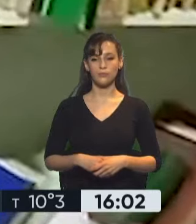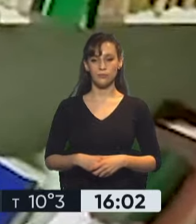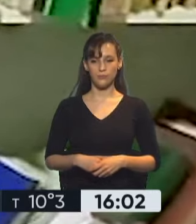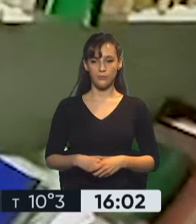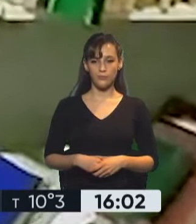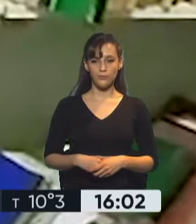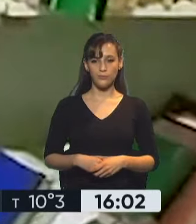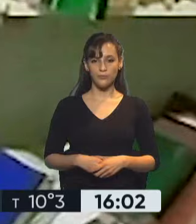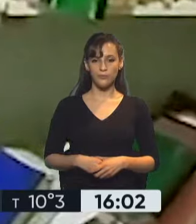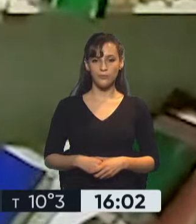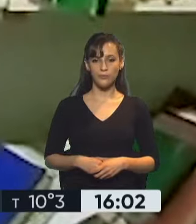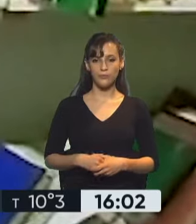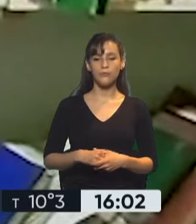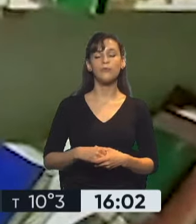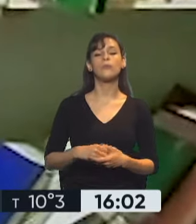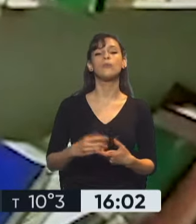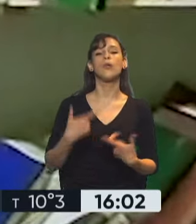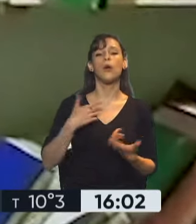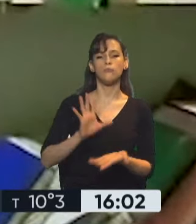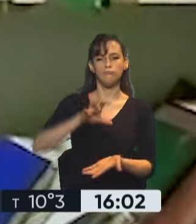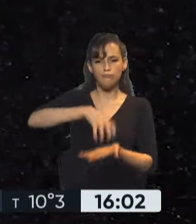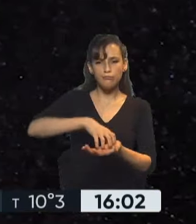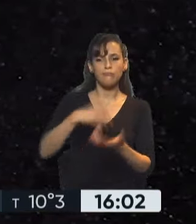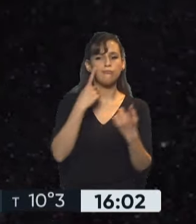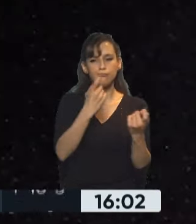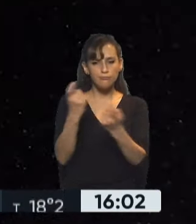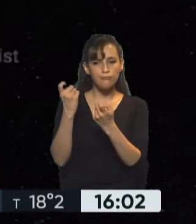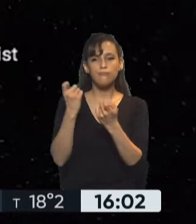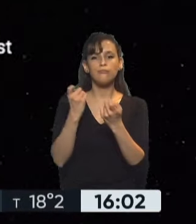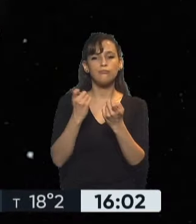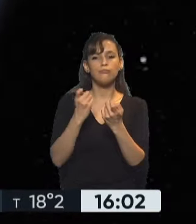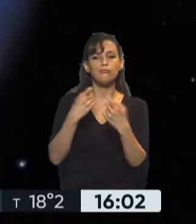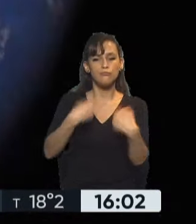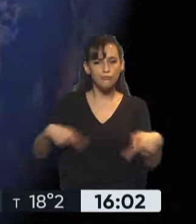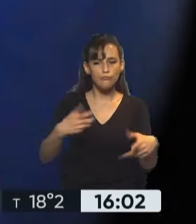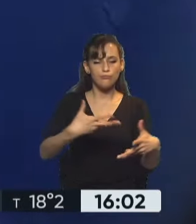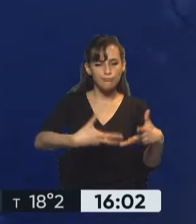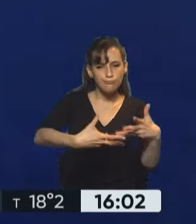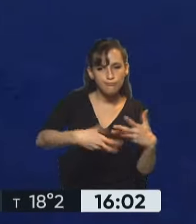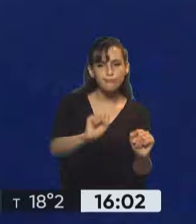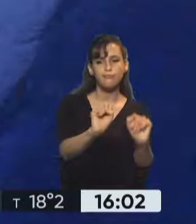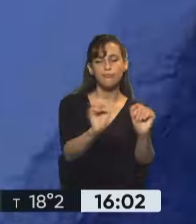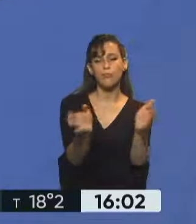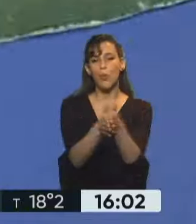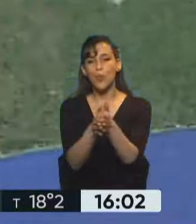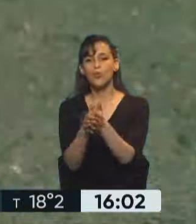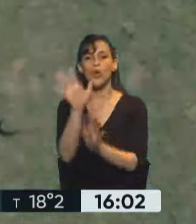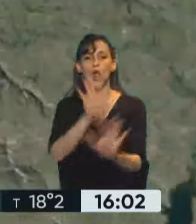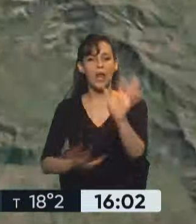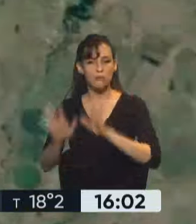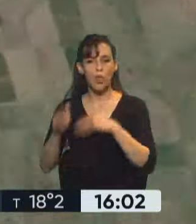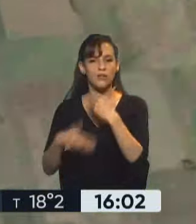A través del Centro de Registro Arqueológico y Paleontológico de la Provincia de Buenos Aires, en conjunto con el Organismo para el Desarrollo